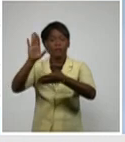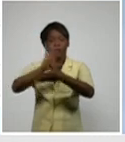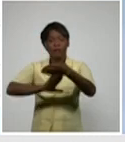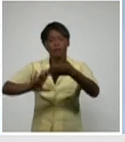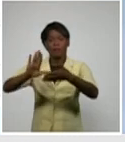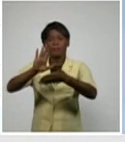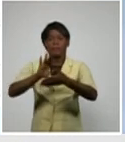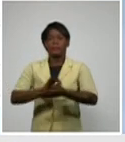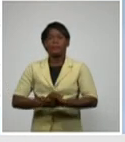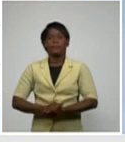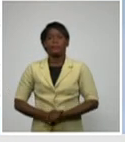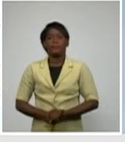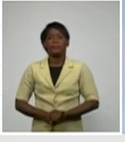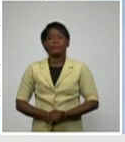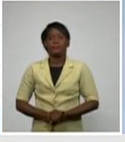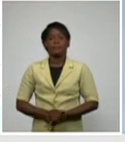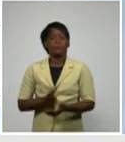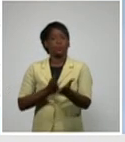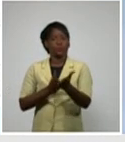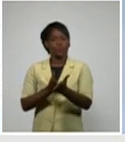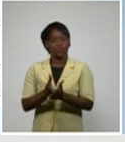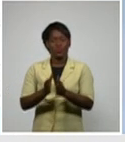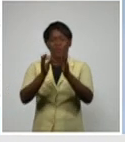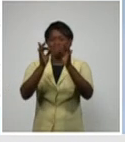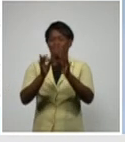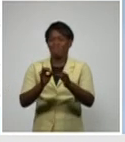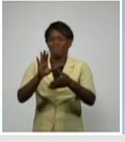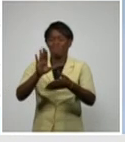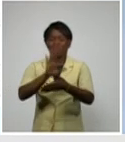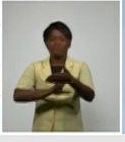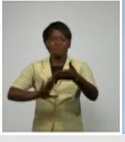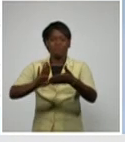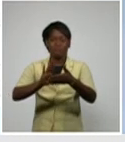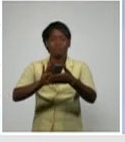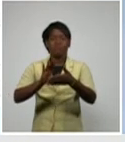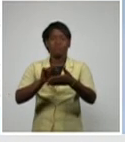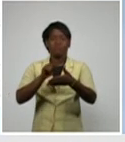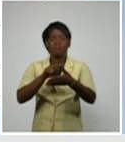sigue siendo epicentro de la pandemia, aporta el